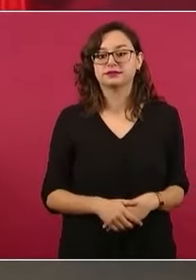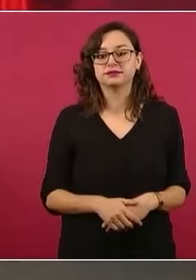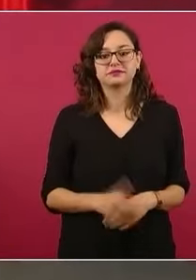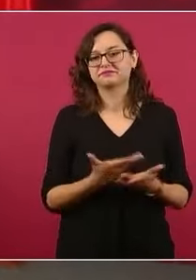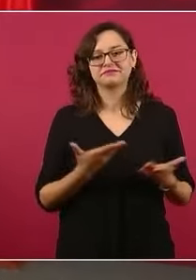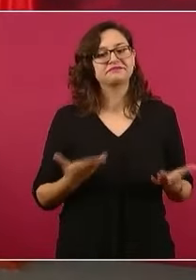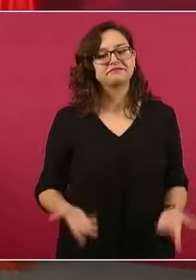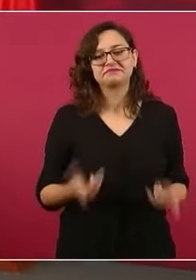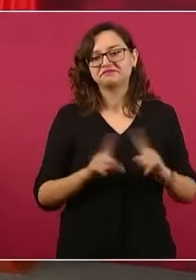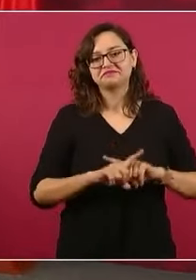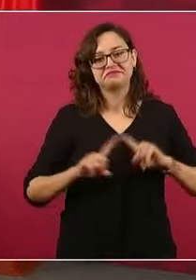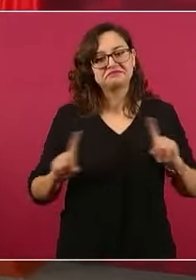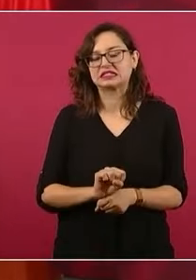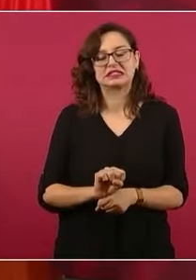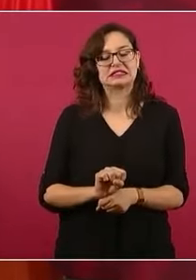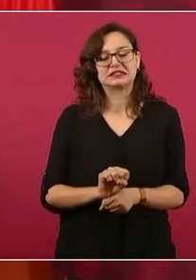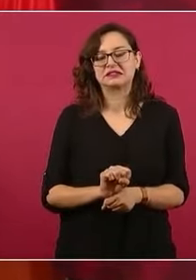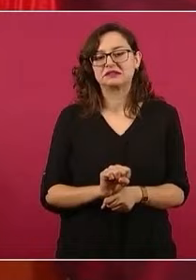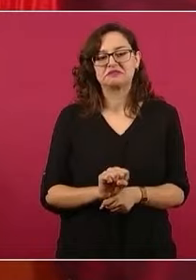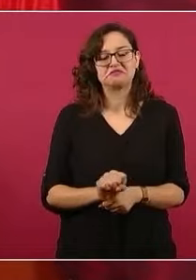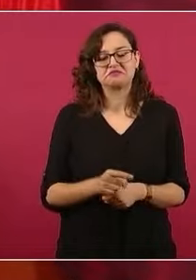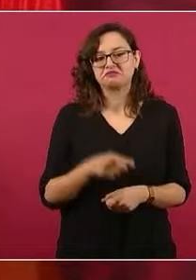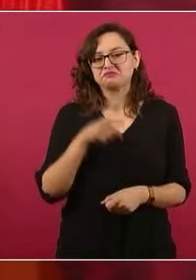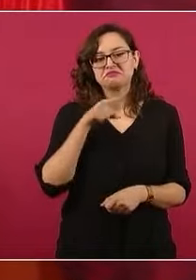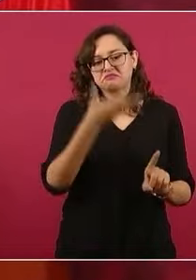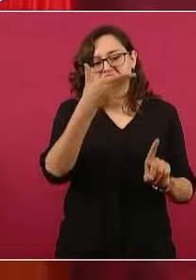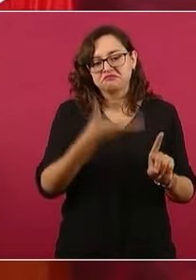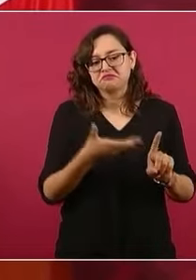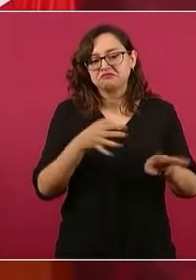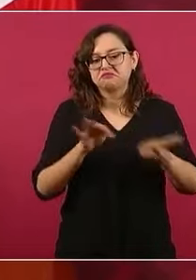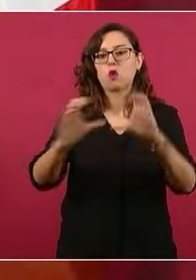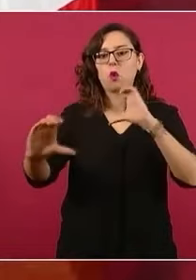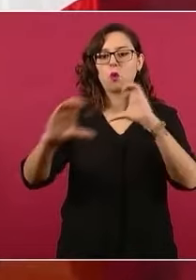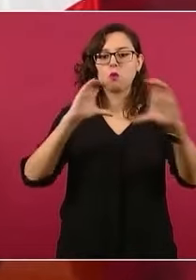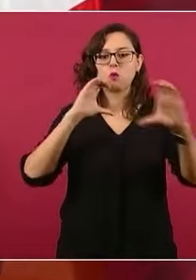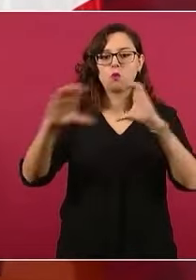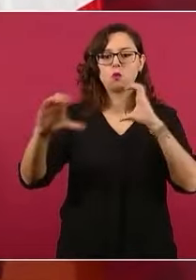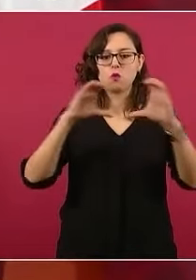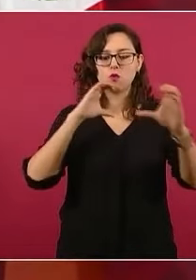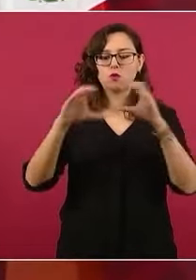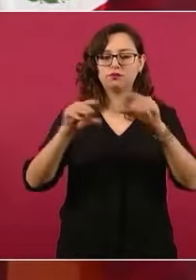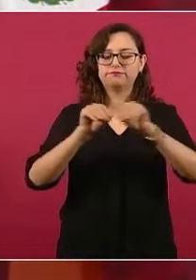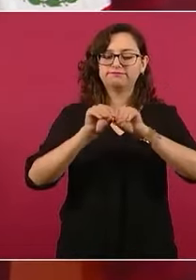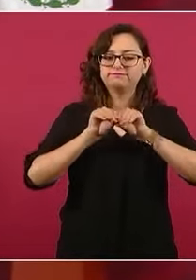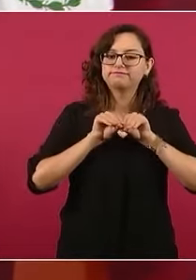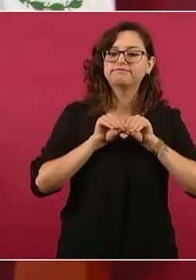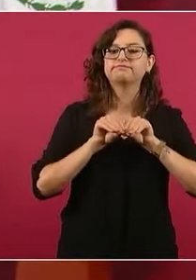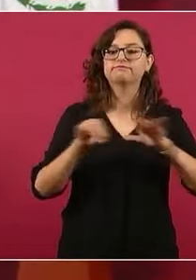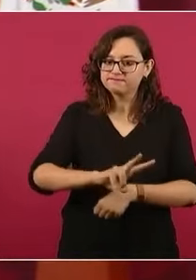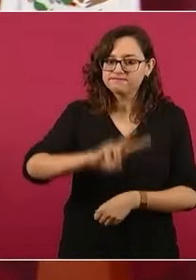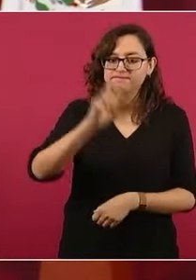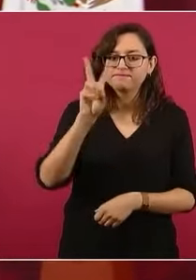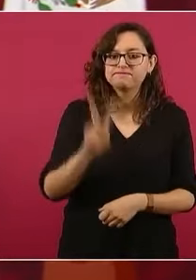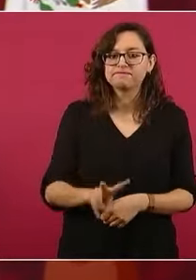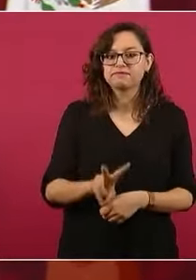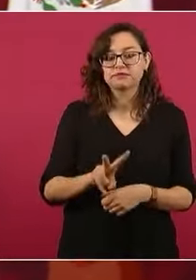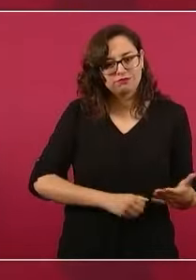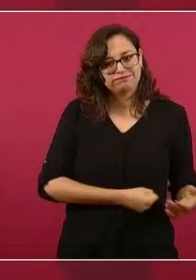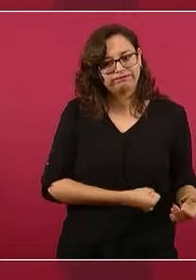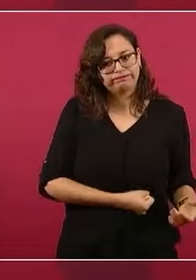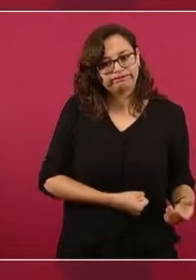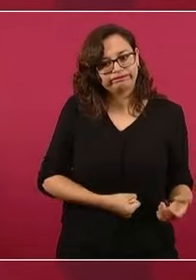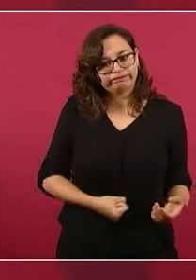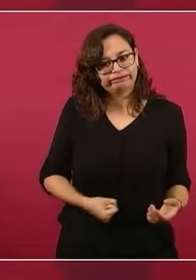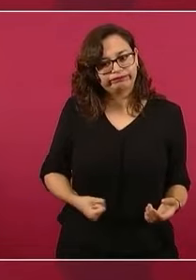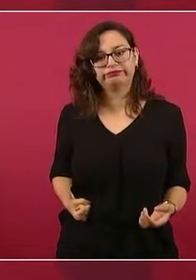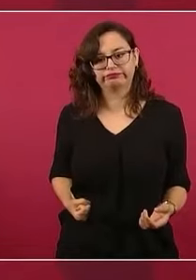es una labor de comunicación eficaz, lo más importante, veraz y austera.